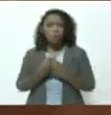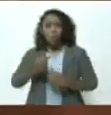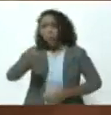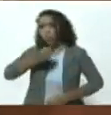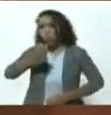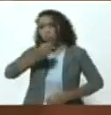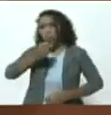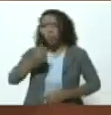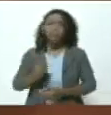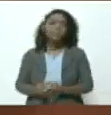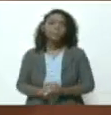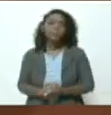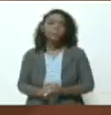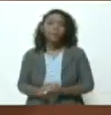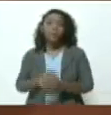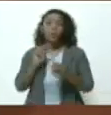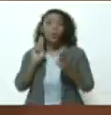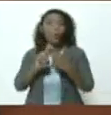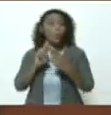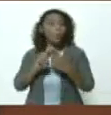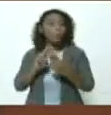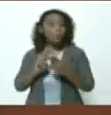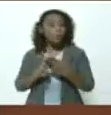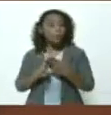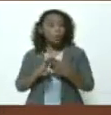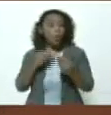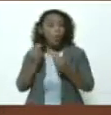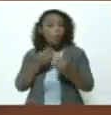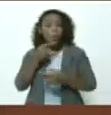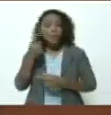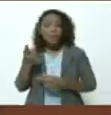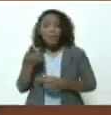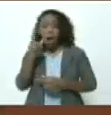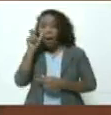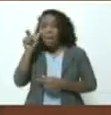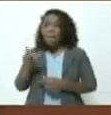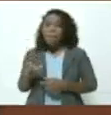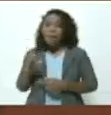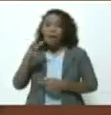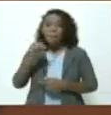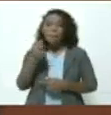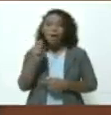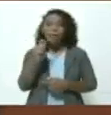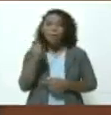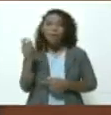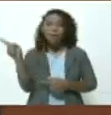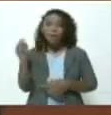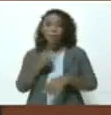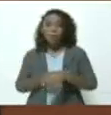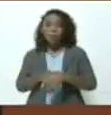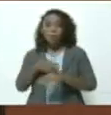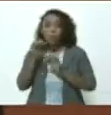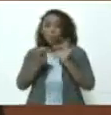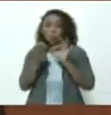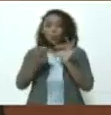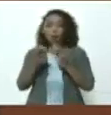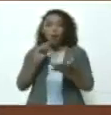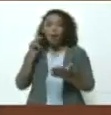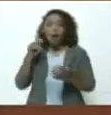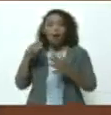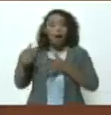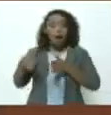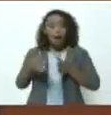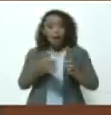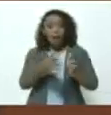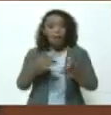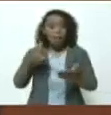prensa. Conocemos, como lo decía el maestro Luis Alberto Lamata hace unos minutos, ha contado Carabobo Caminos de Libertad